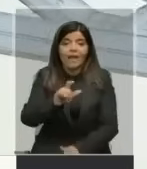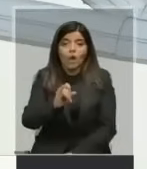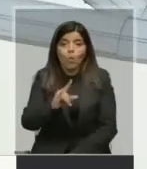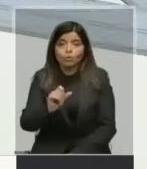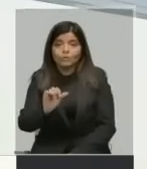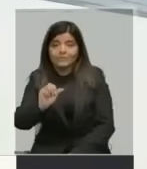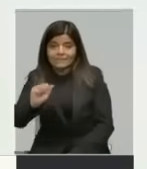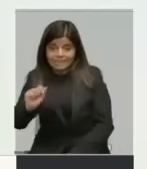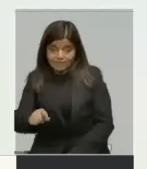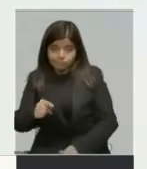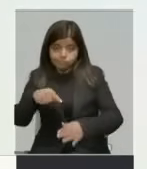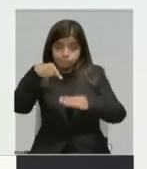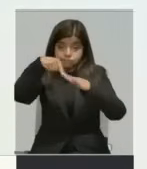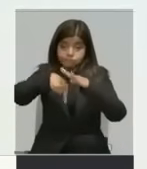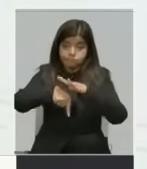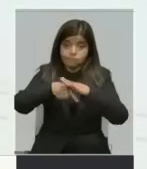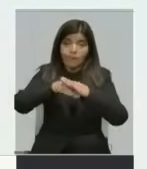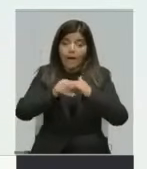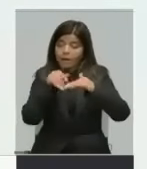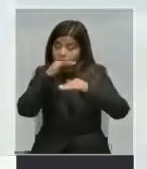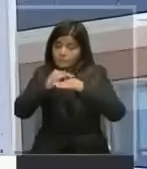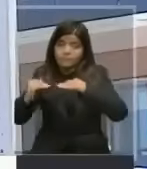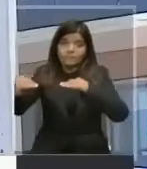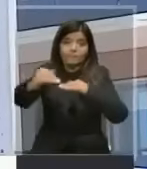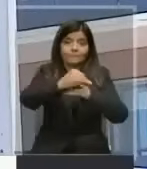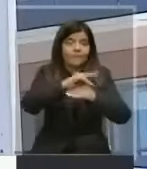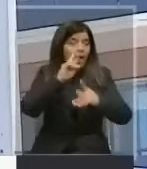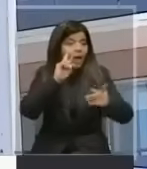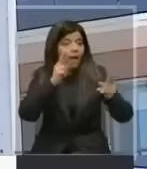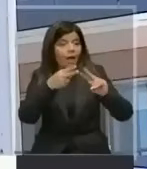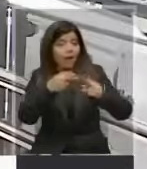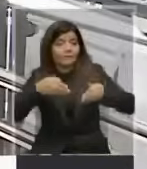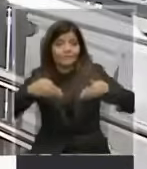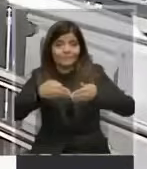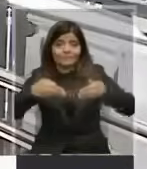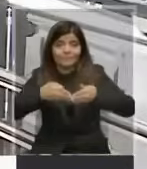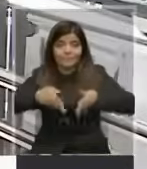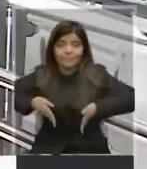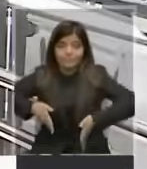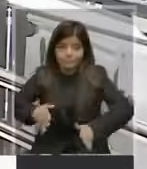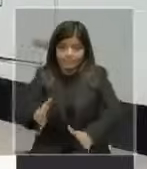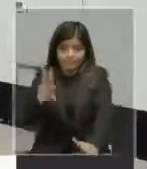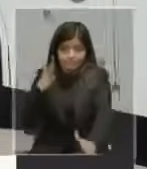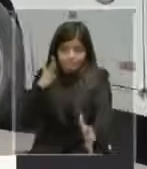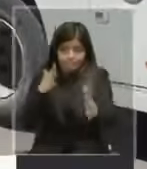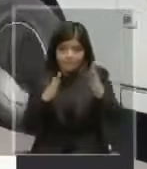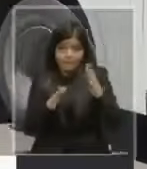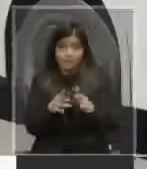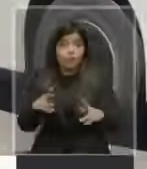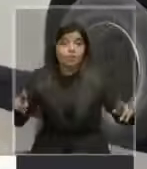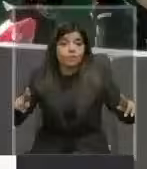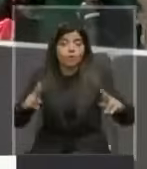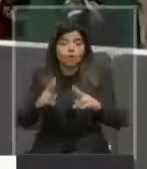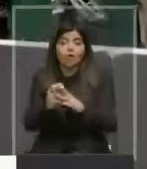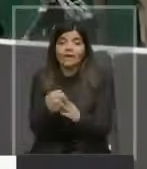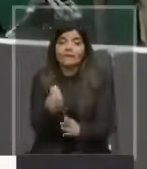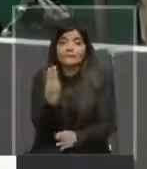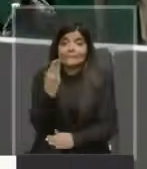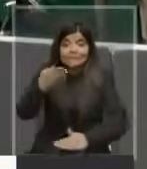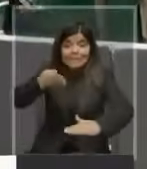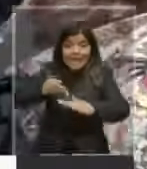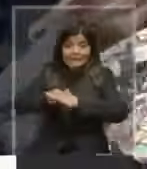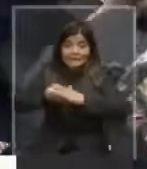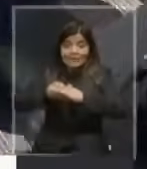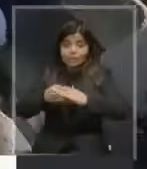bajo tierra y que sobre la superficie cambiará el paisaje de esta esquina de la Alameda. Aquí se construirán 3 nuevos accesos al tren